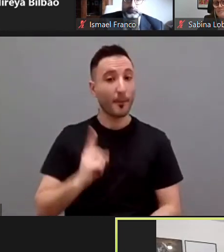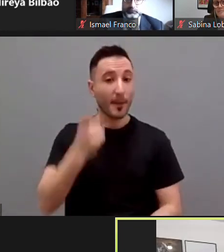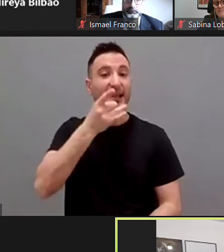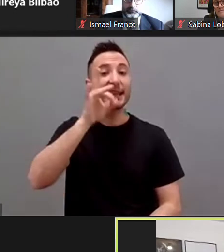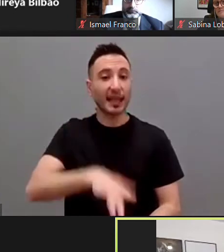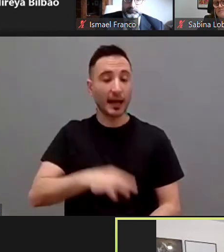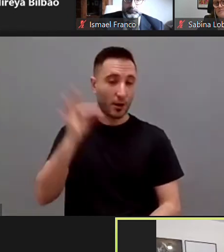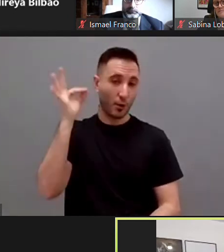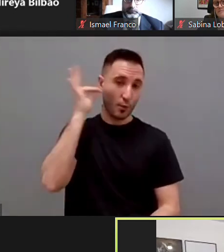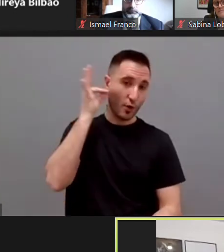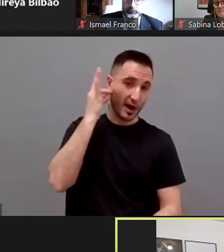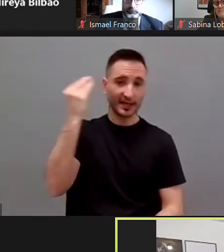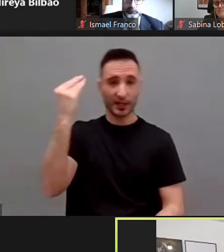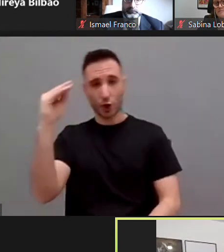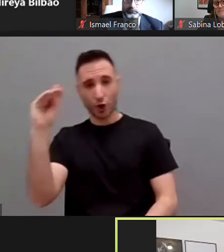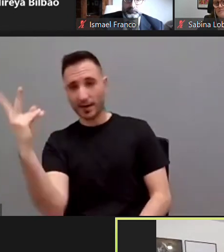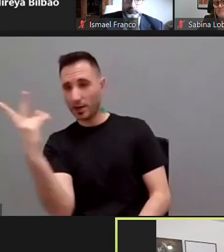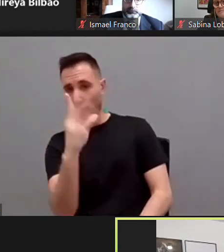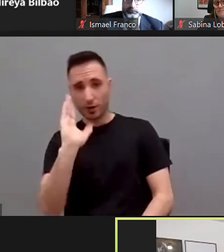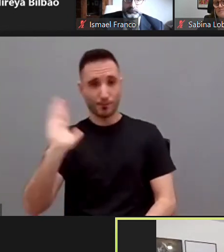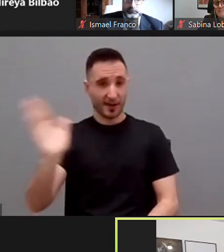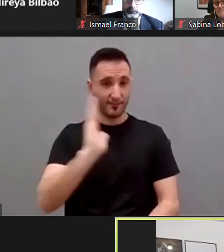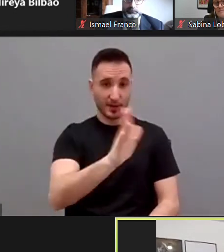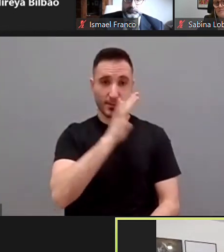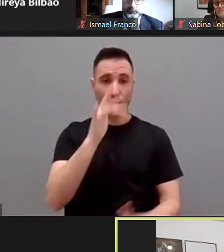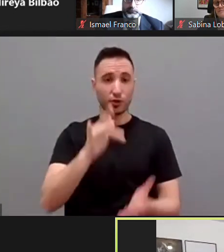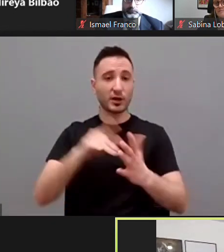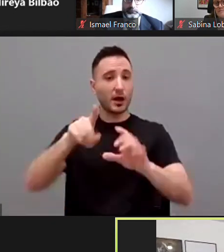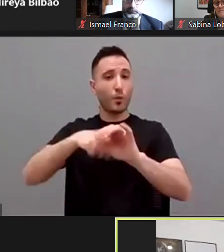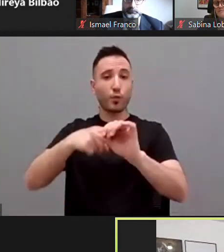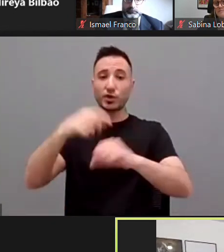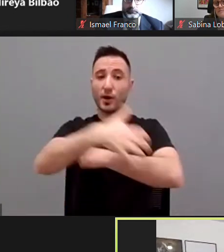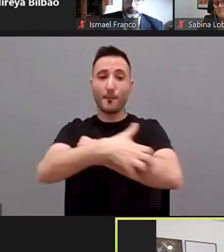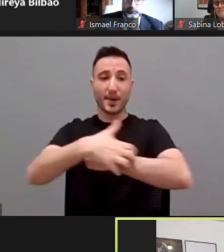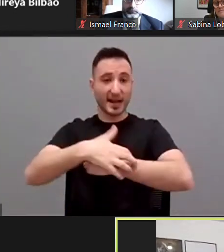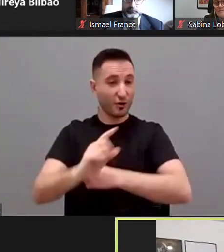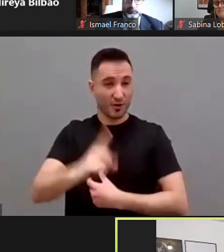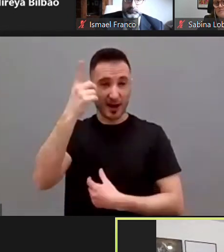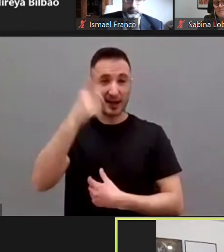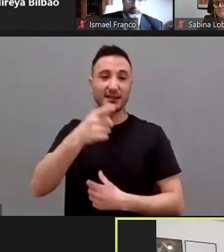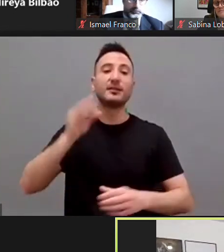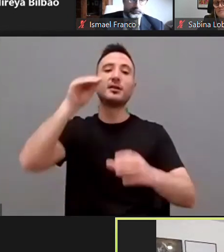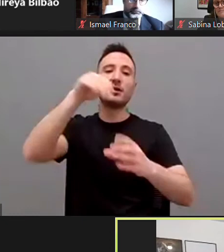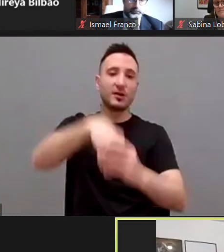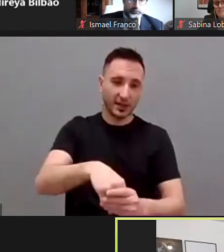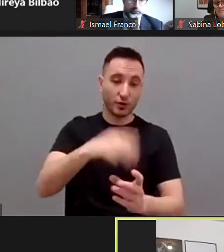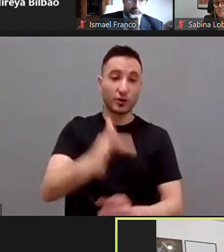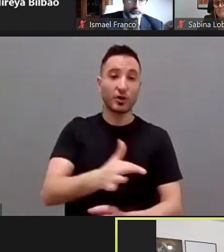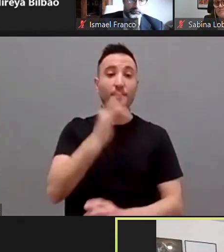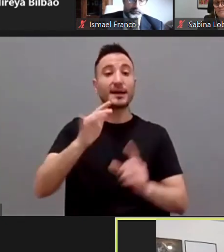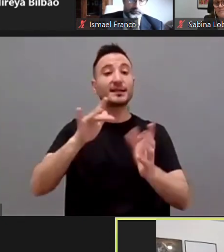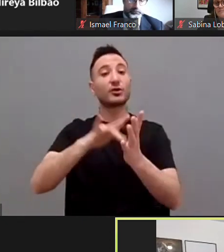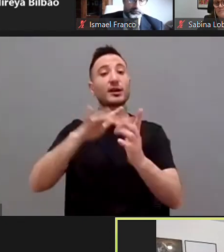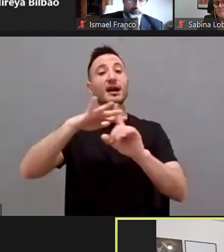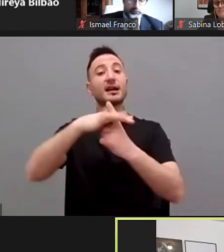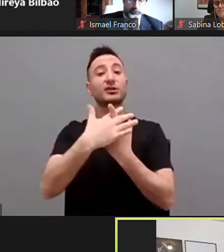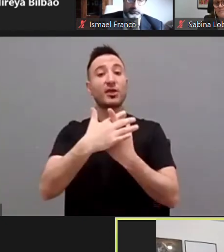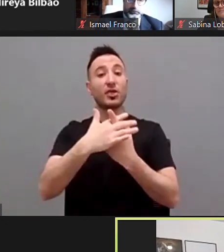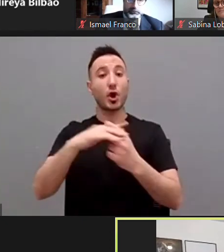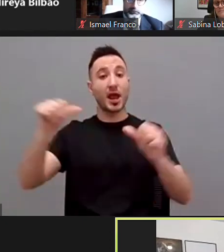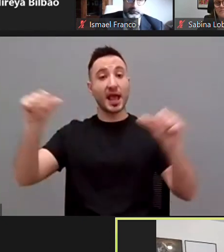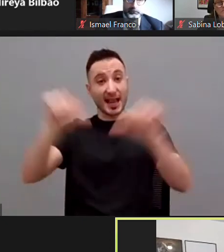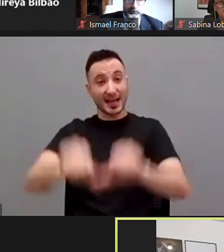porque ostentamos los puestos más precarios y al final son los puestos que más se ven perjudicados en una crisis laboral. Entonces, la situación